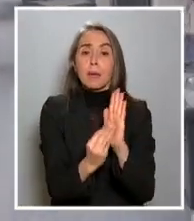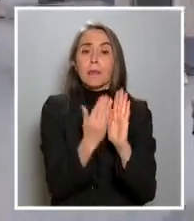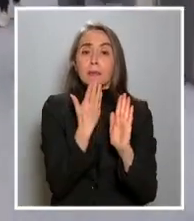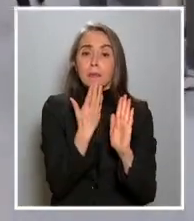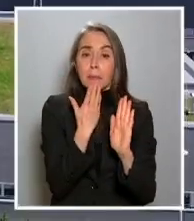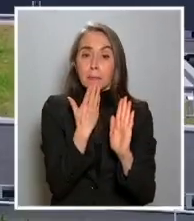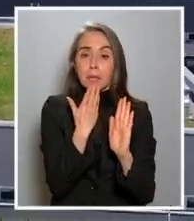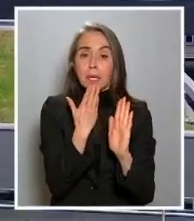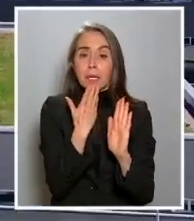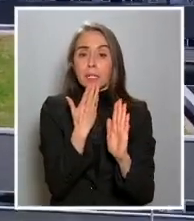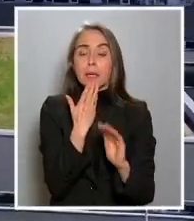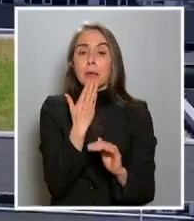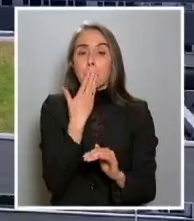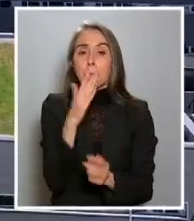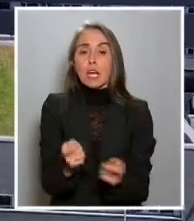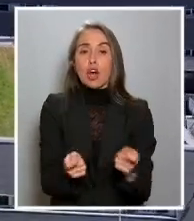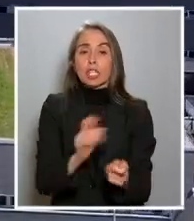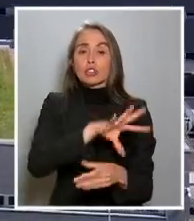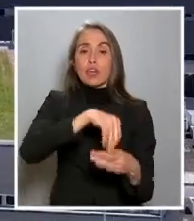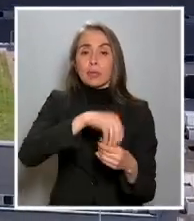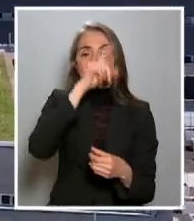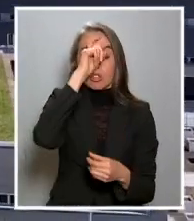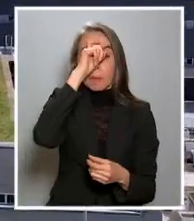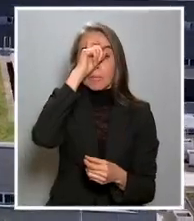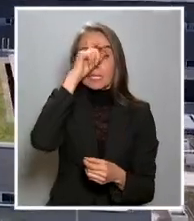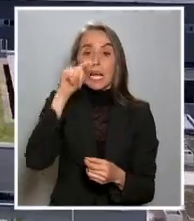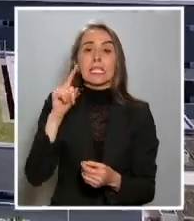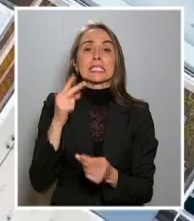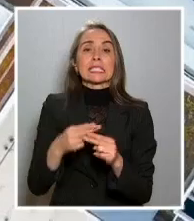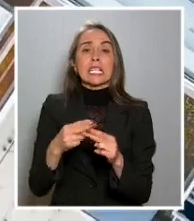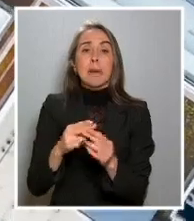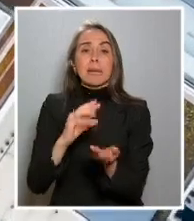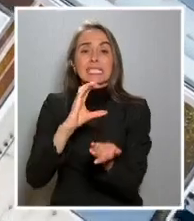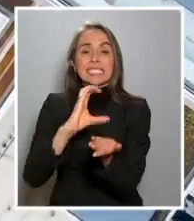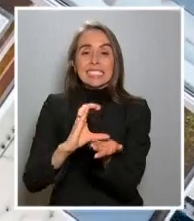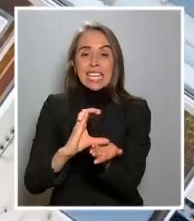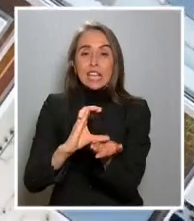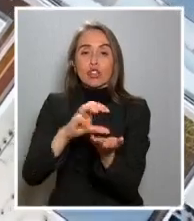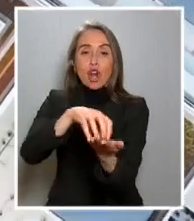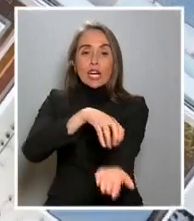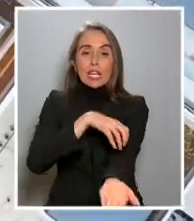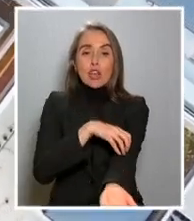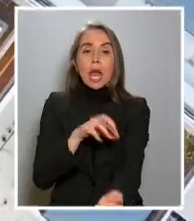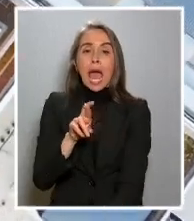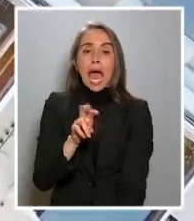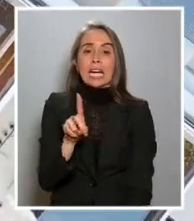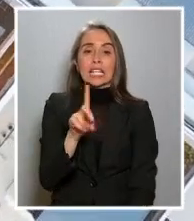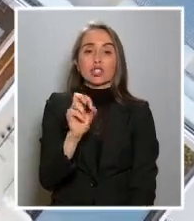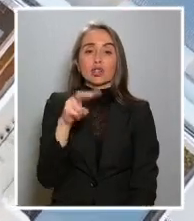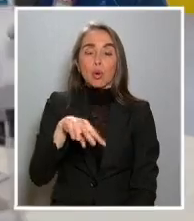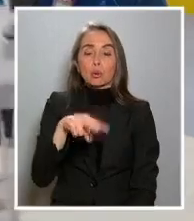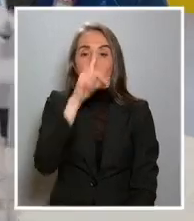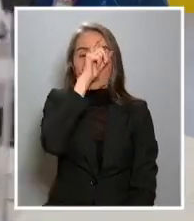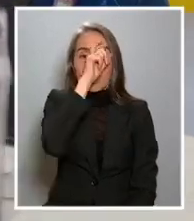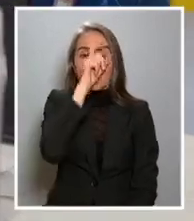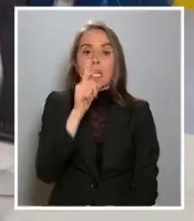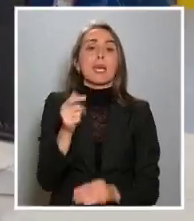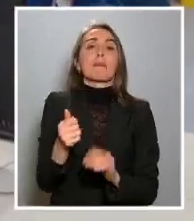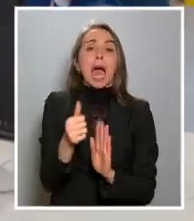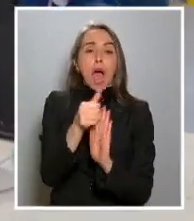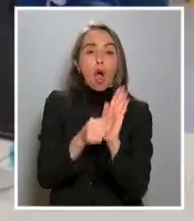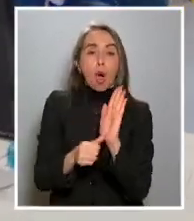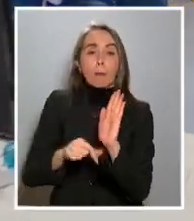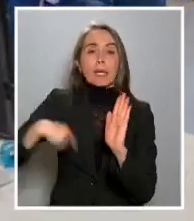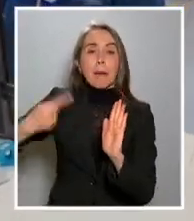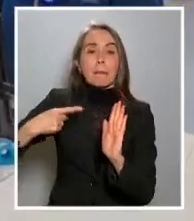Hemos también mejorado la gestión hospitalaria con los centros regionales de resolución para poder apoyar la realización de las cirugías